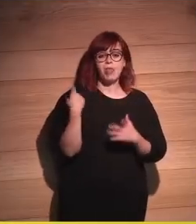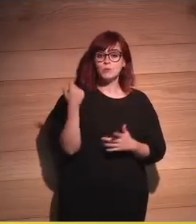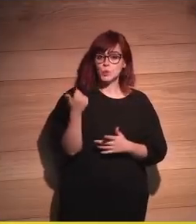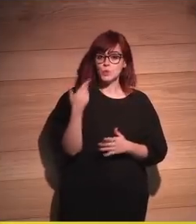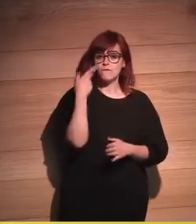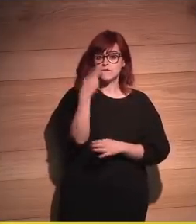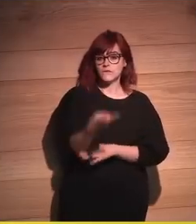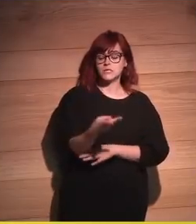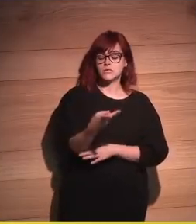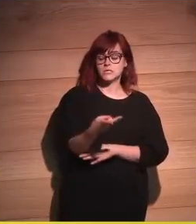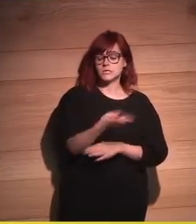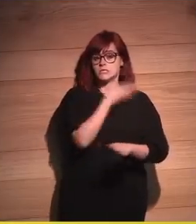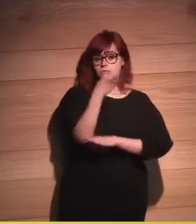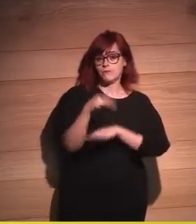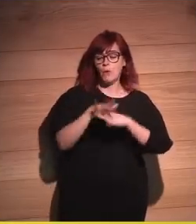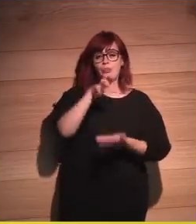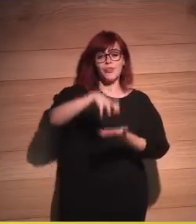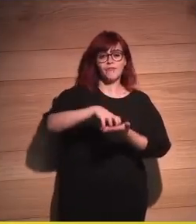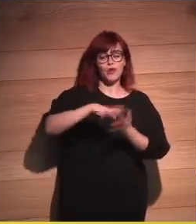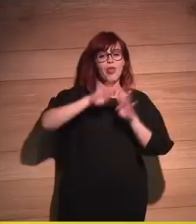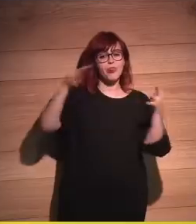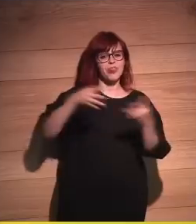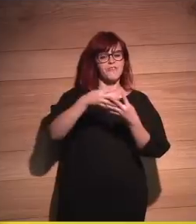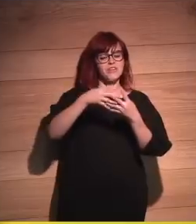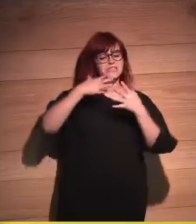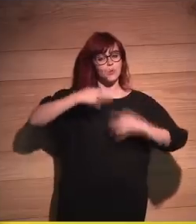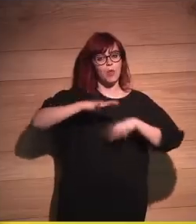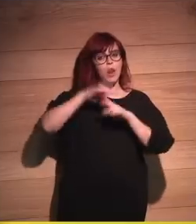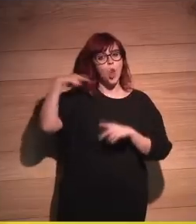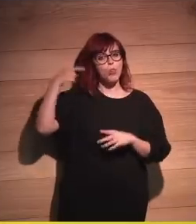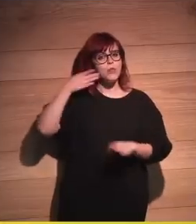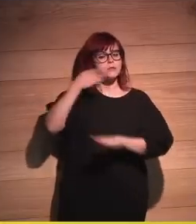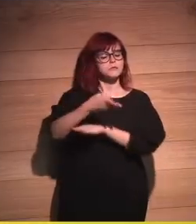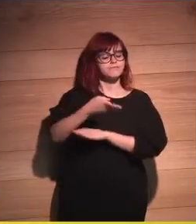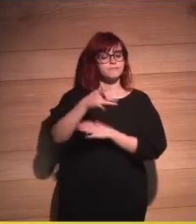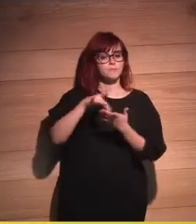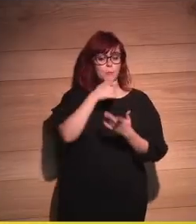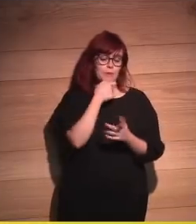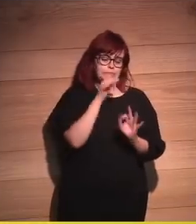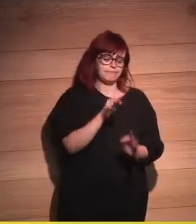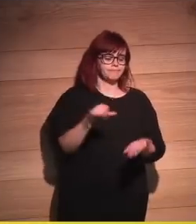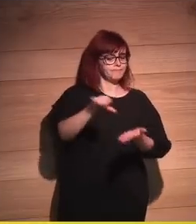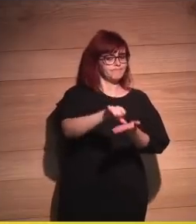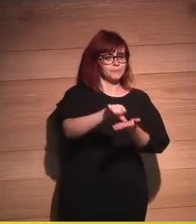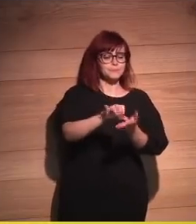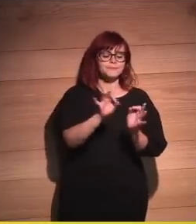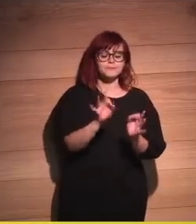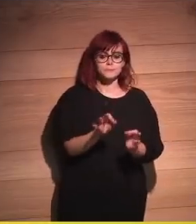visitaba el Centro de Ciberseguridad de Londres, británico, que